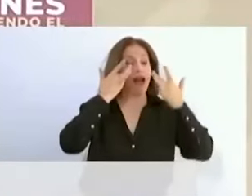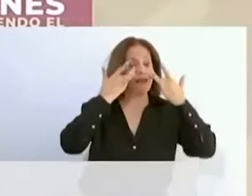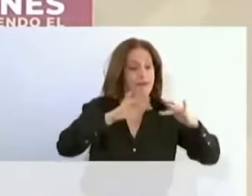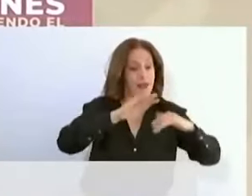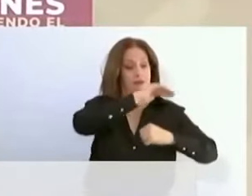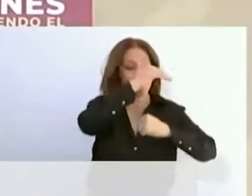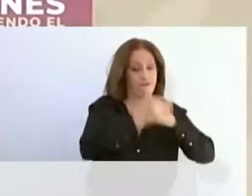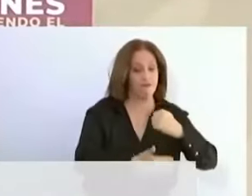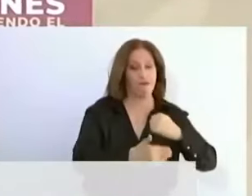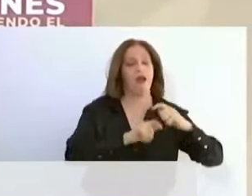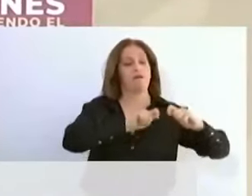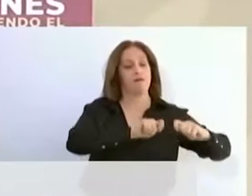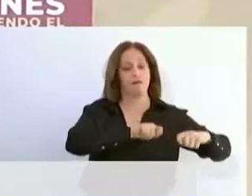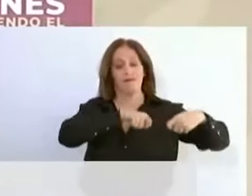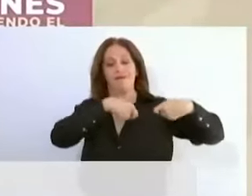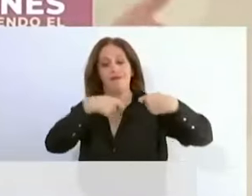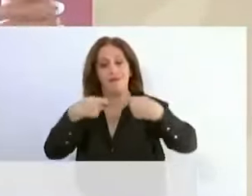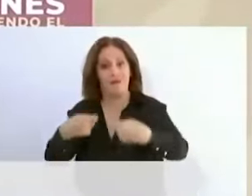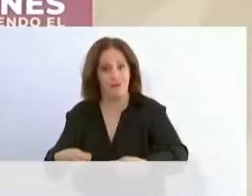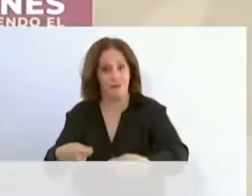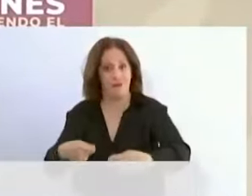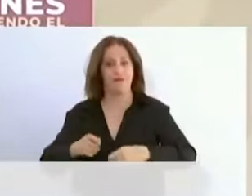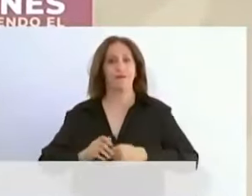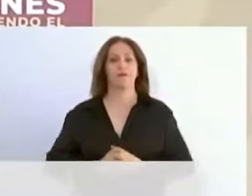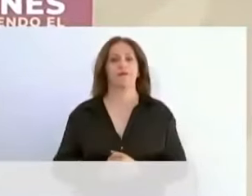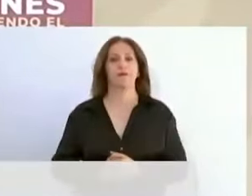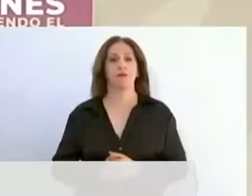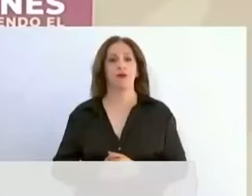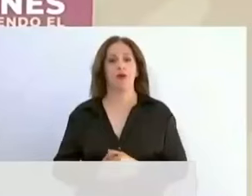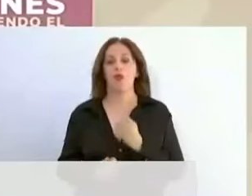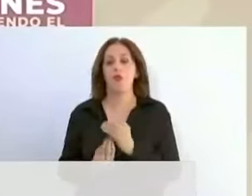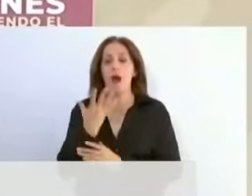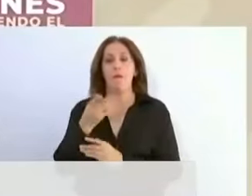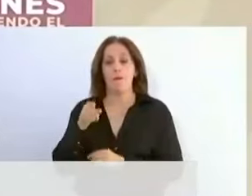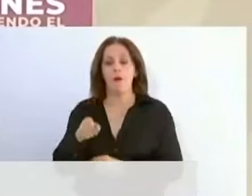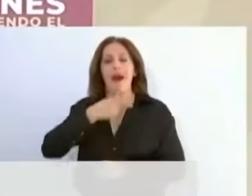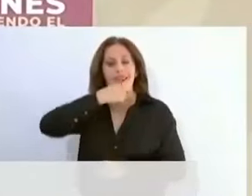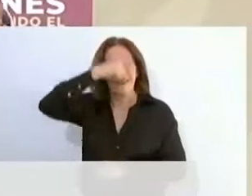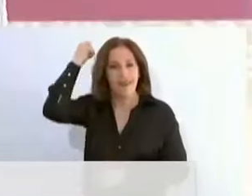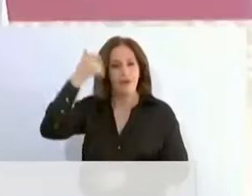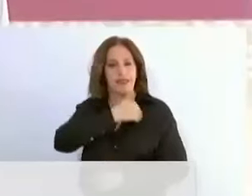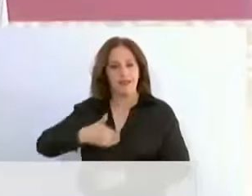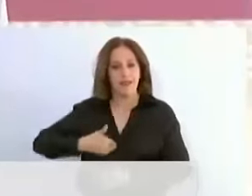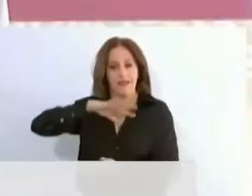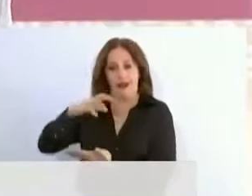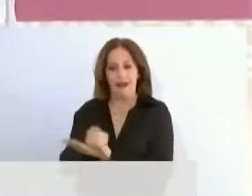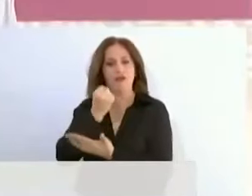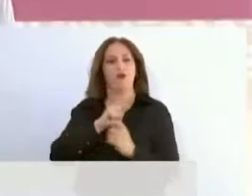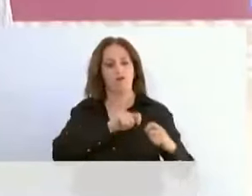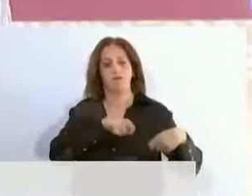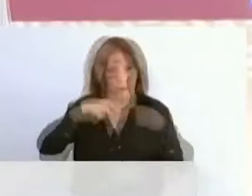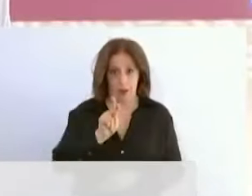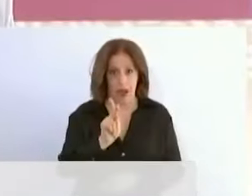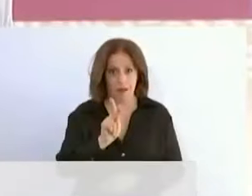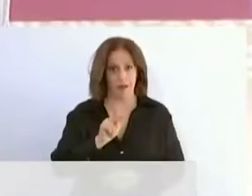presidente constitucional, había presidente electo, pero no se